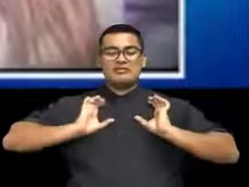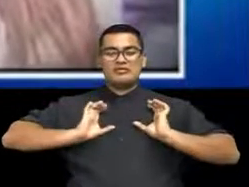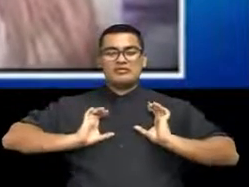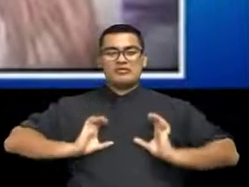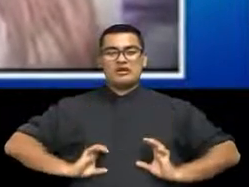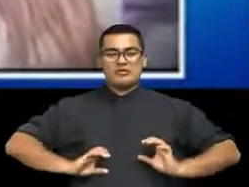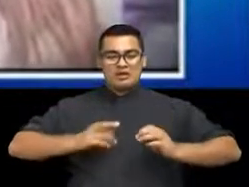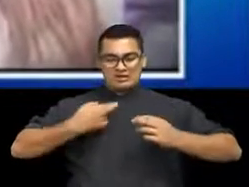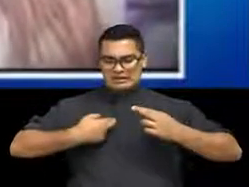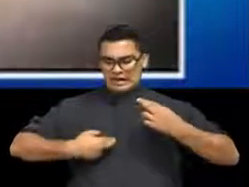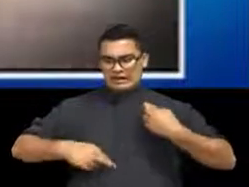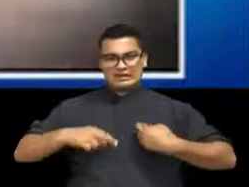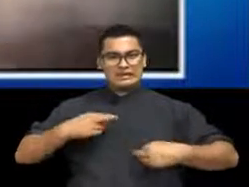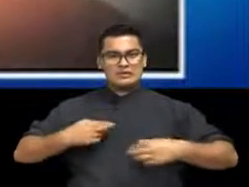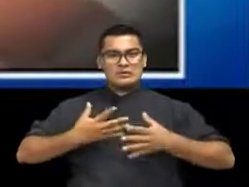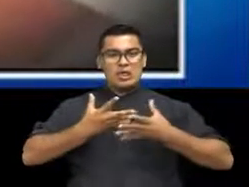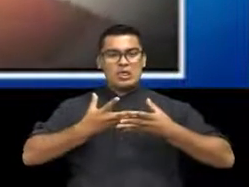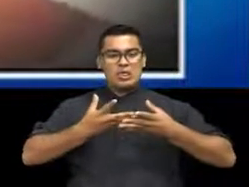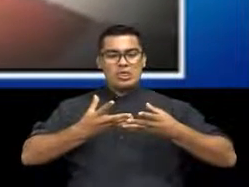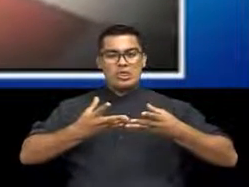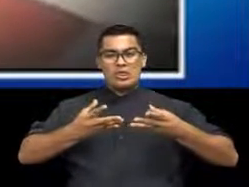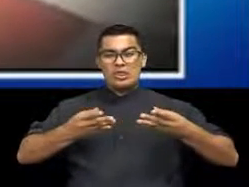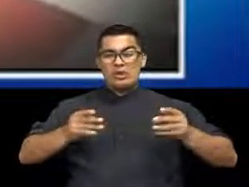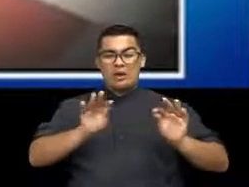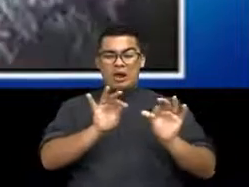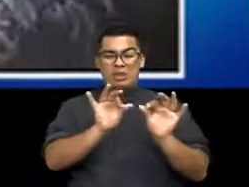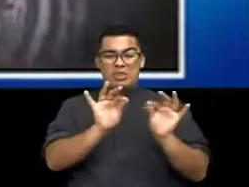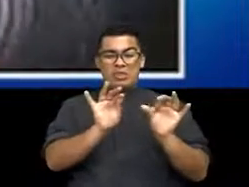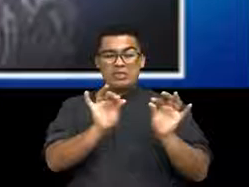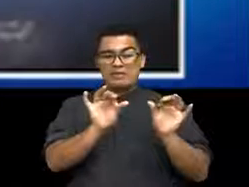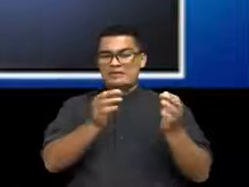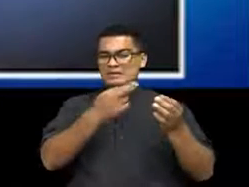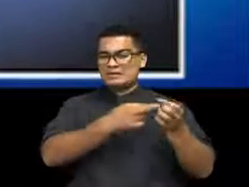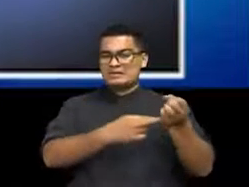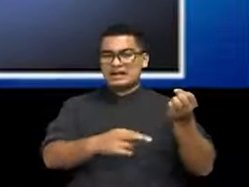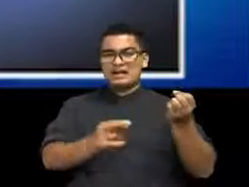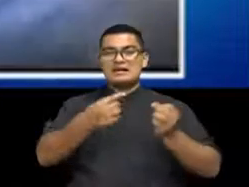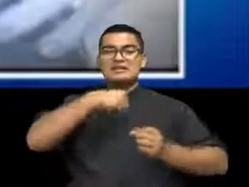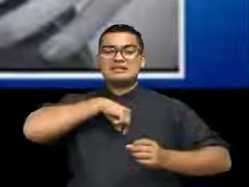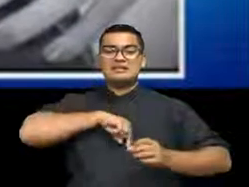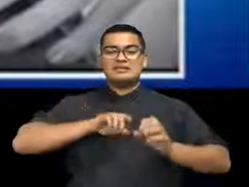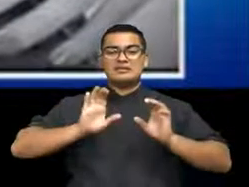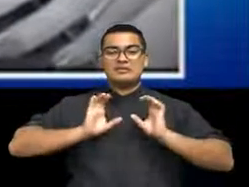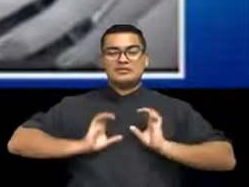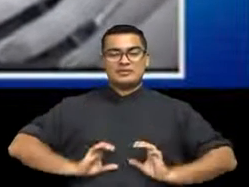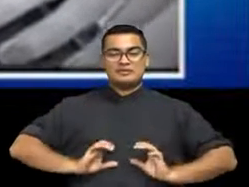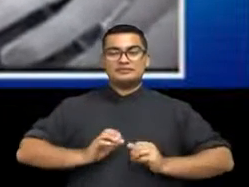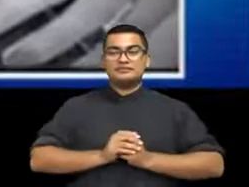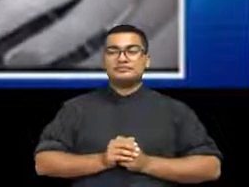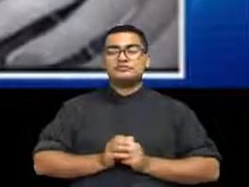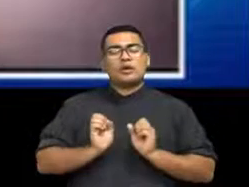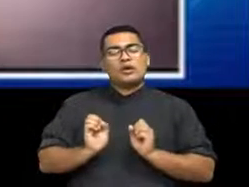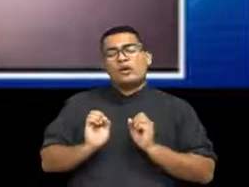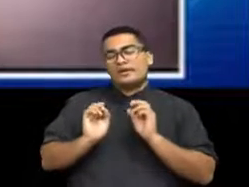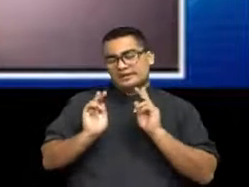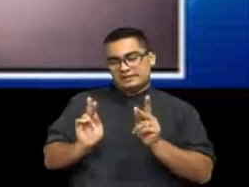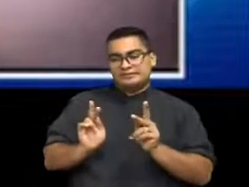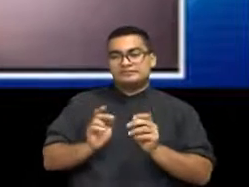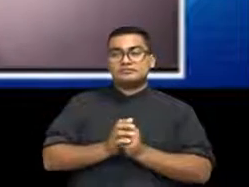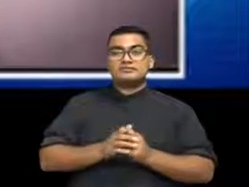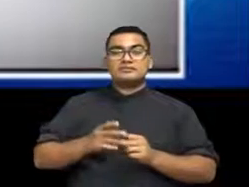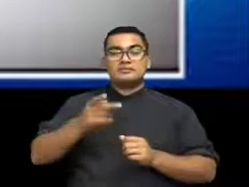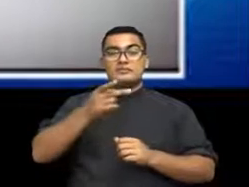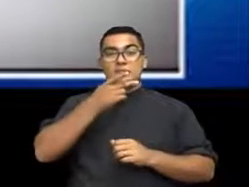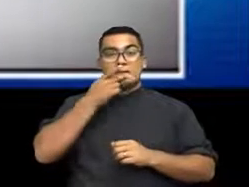que va calando y pues se produce la anemia en el cuerpo de la persona. Ok, una vez que el padre nos llega a nuestra consulta al